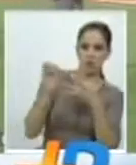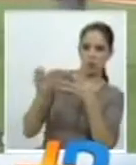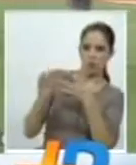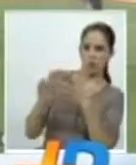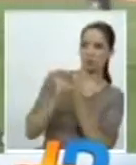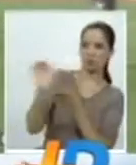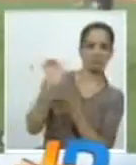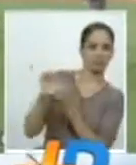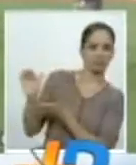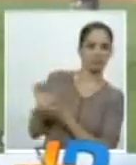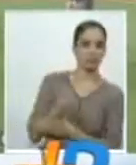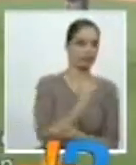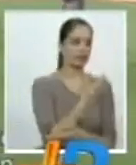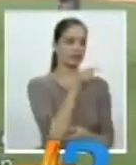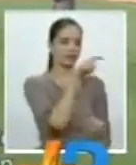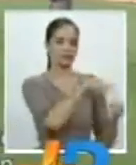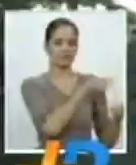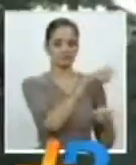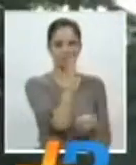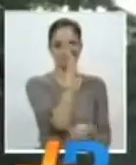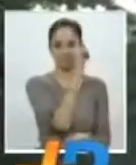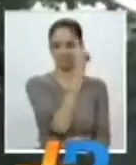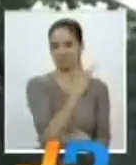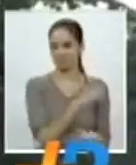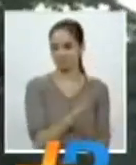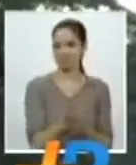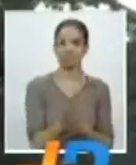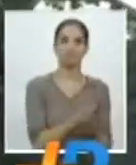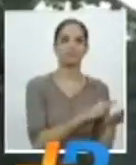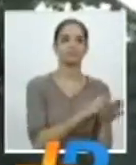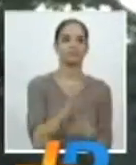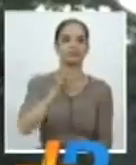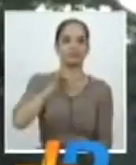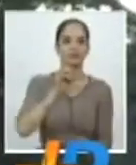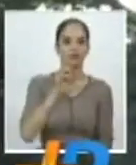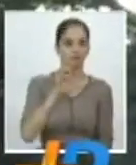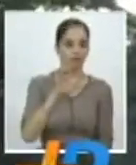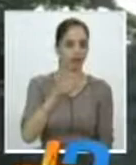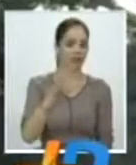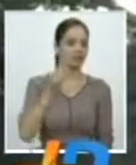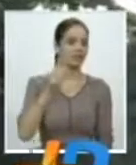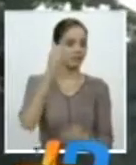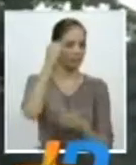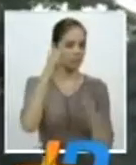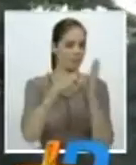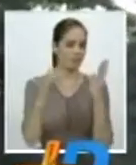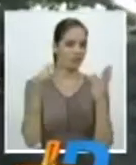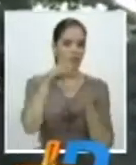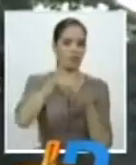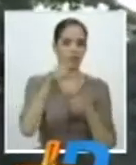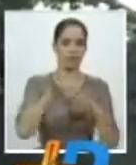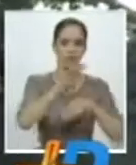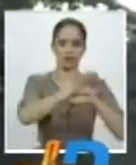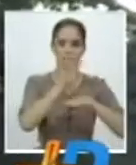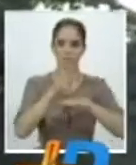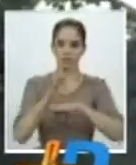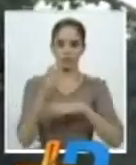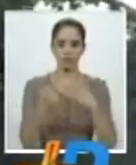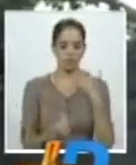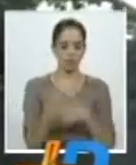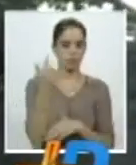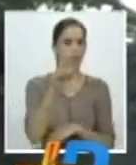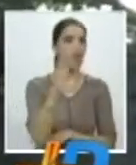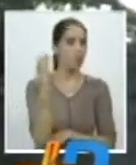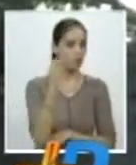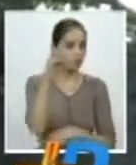por esperar la de los Galácticos. Jorge Luis Pinto tiene sonando en Centroamérica el nombre de Colombia por sus gestas con la